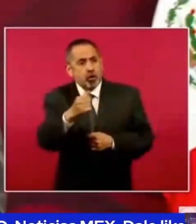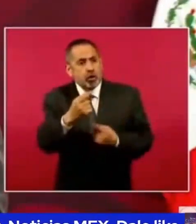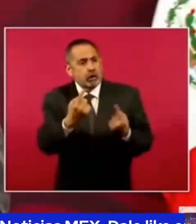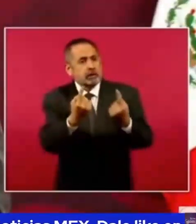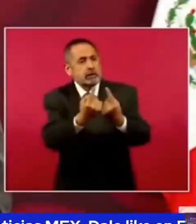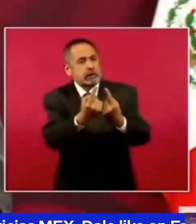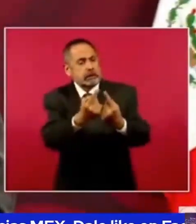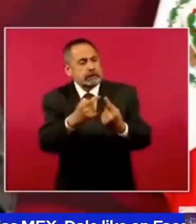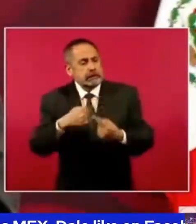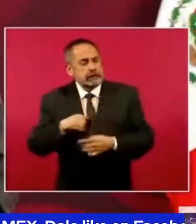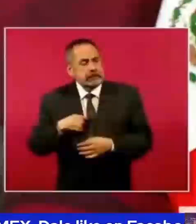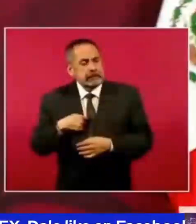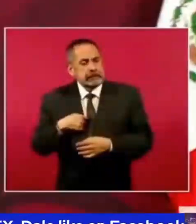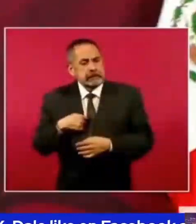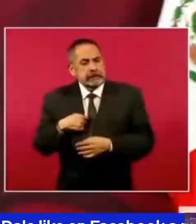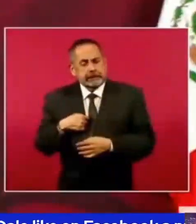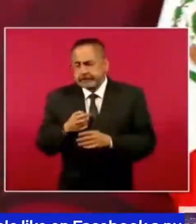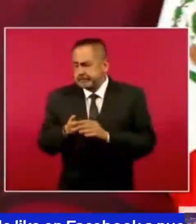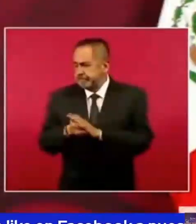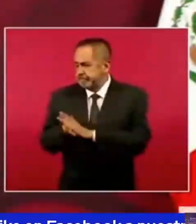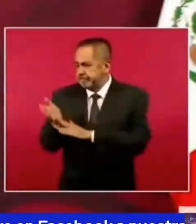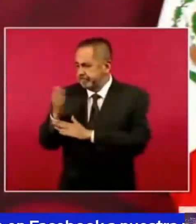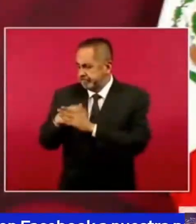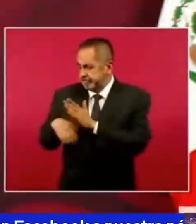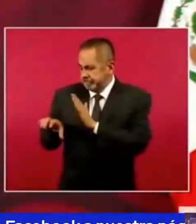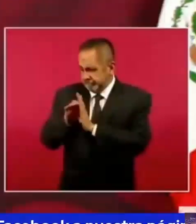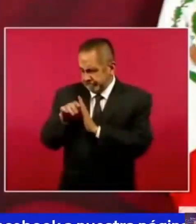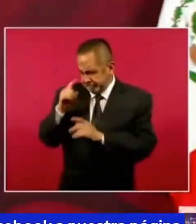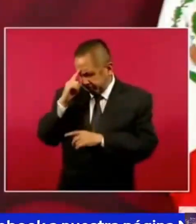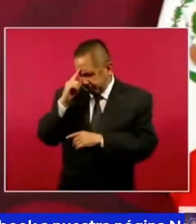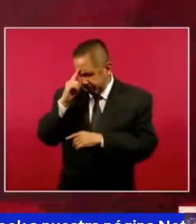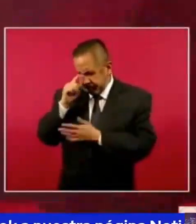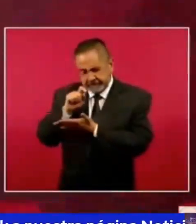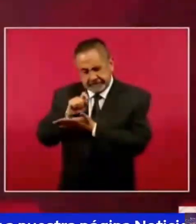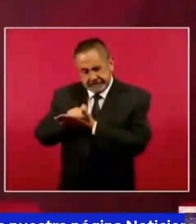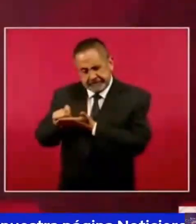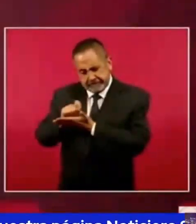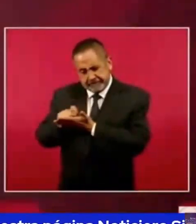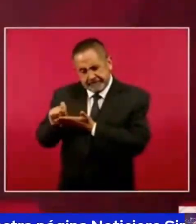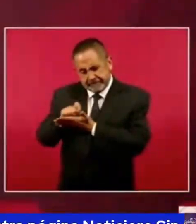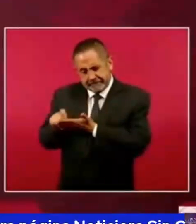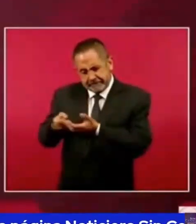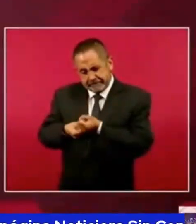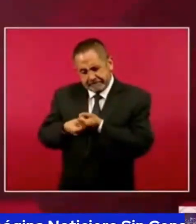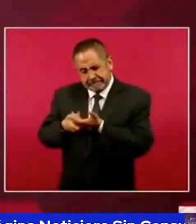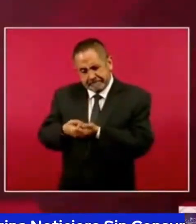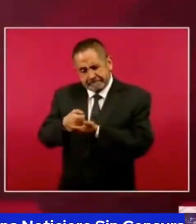y me fui a mi cuarto a escribir